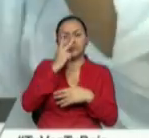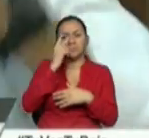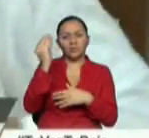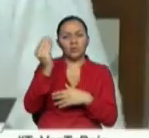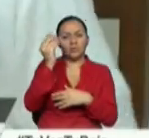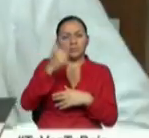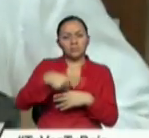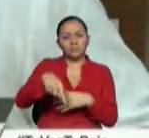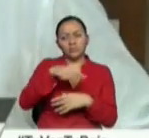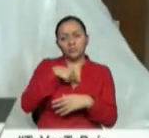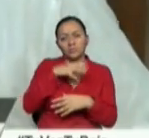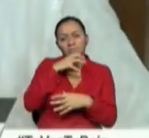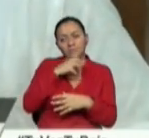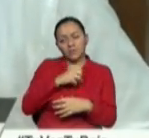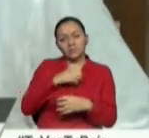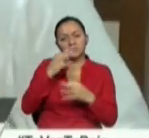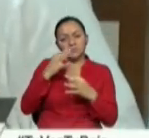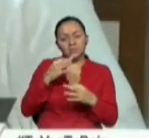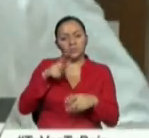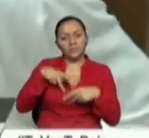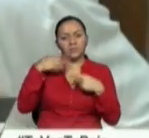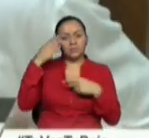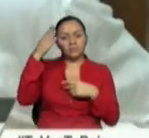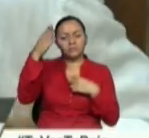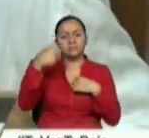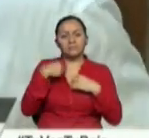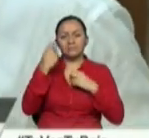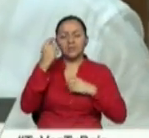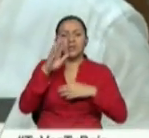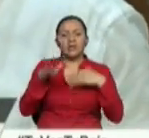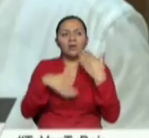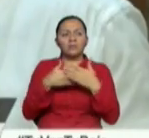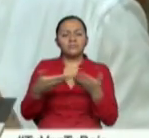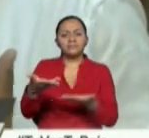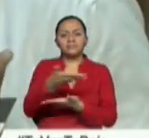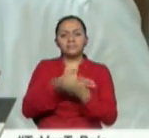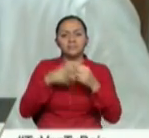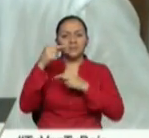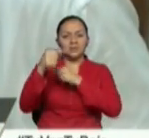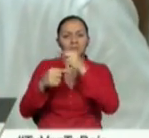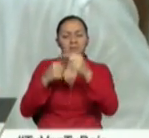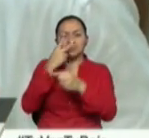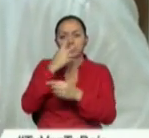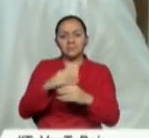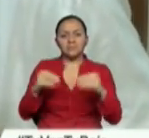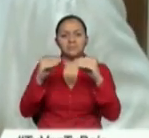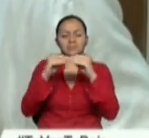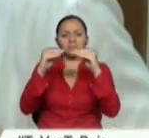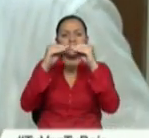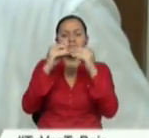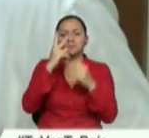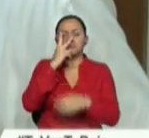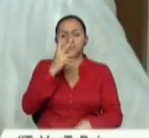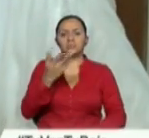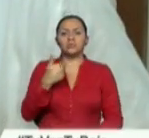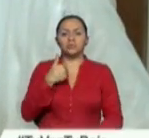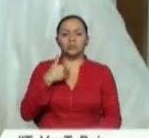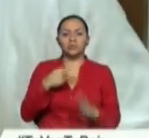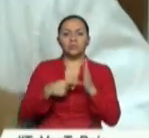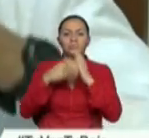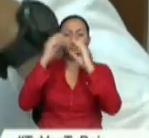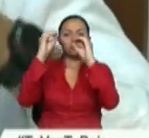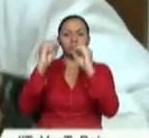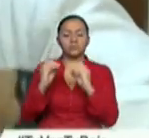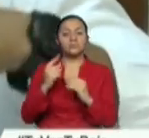seguramente cuando est bien muerto usted seguirá viviendo y verá que no le entenderán las futuras generaciones Cómo se permitieron esos paraísos Fiscales